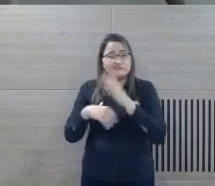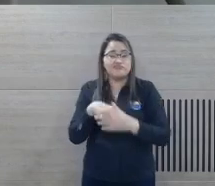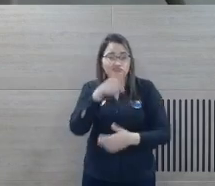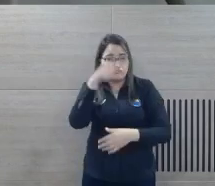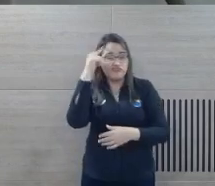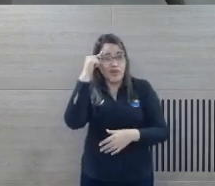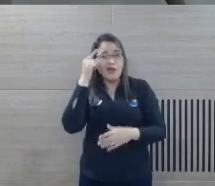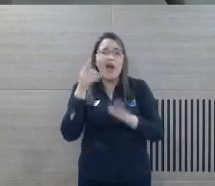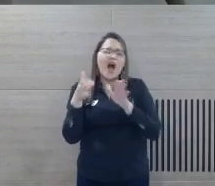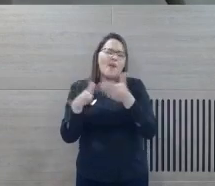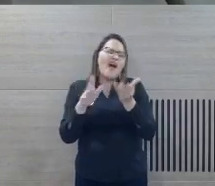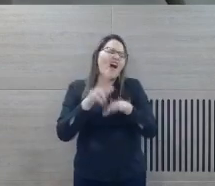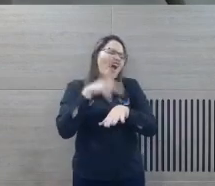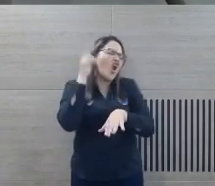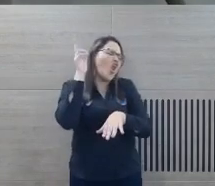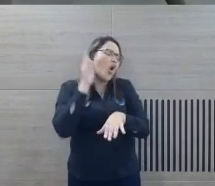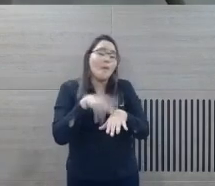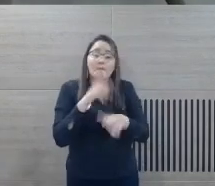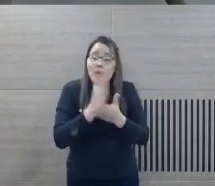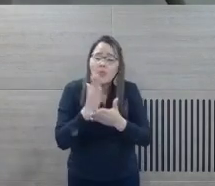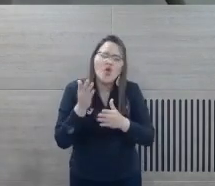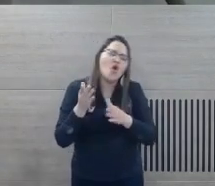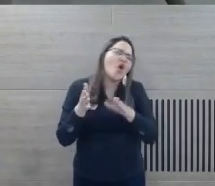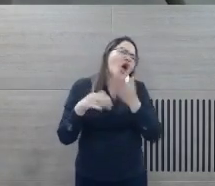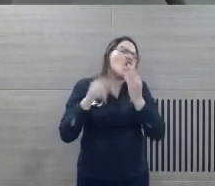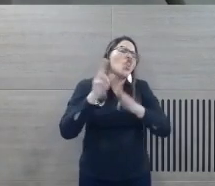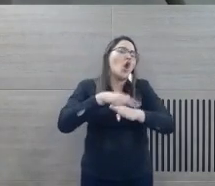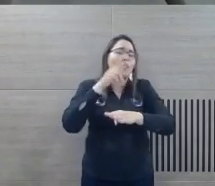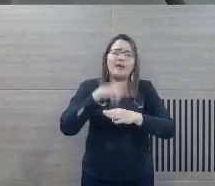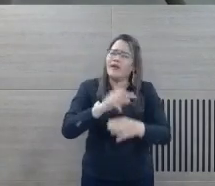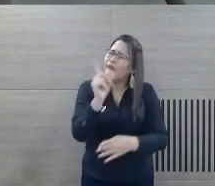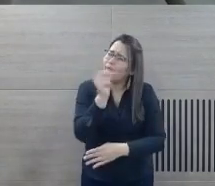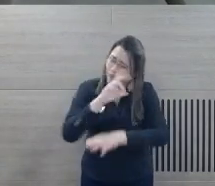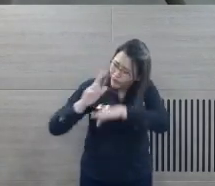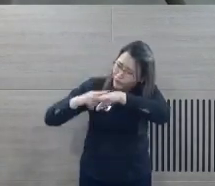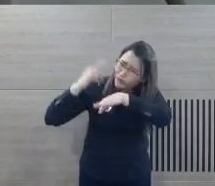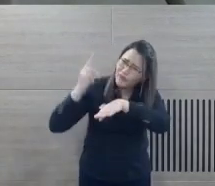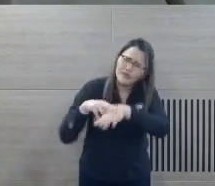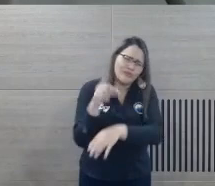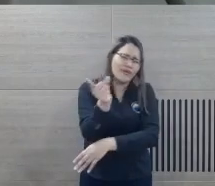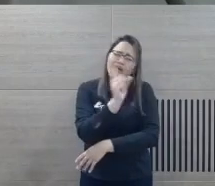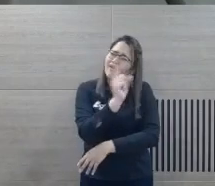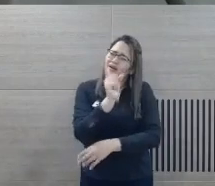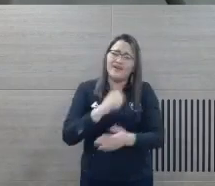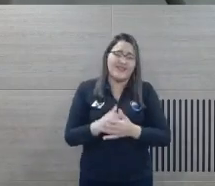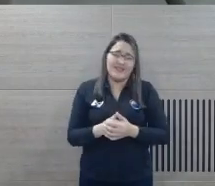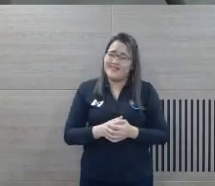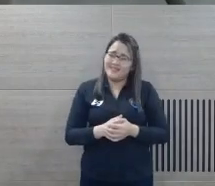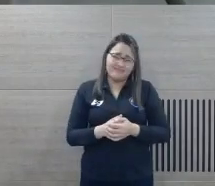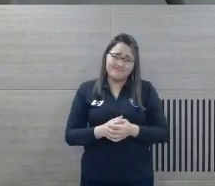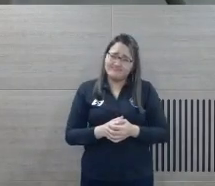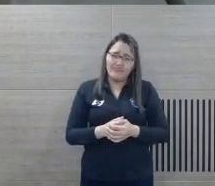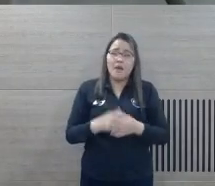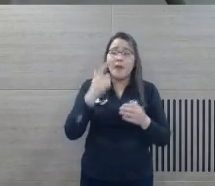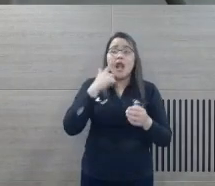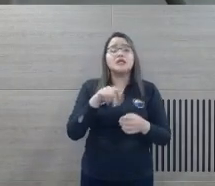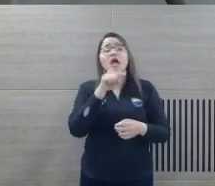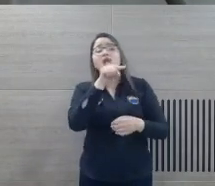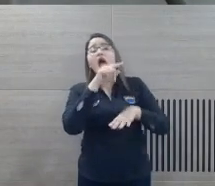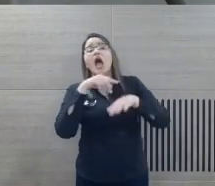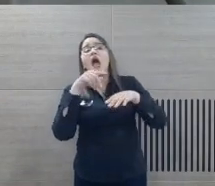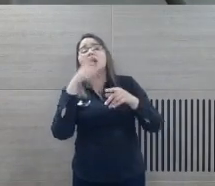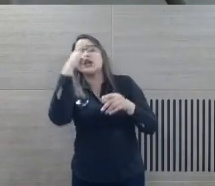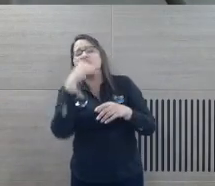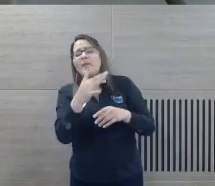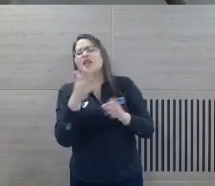200 personas. Aquí en el Magdalena 5 o 6. Y simplemente pareciera una estadística. Hasta que una persona de esas sea un familiar cercano o sea cualquiera